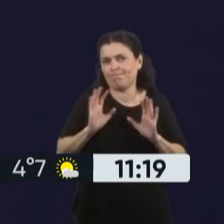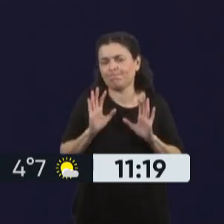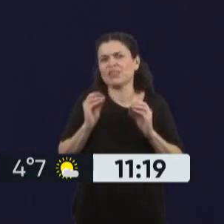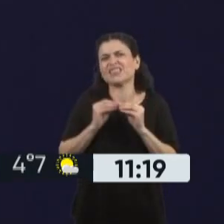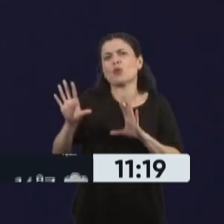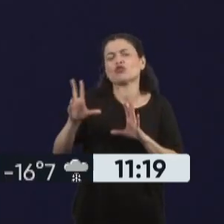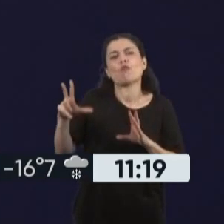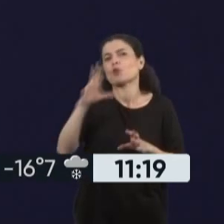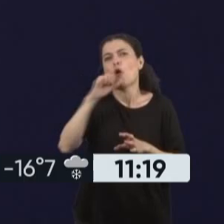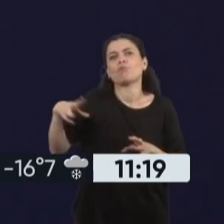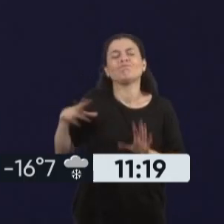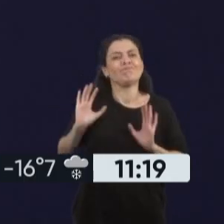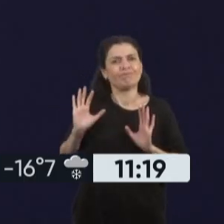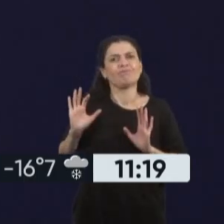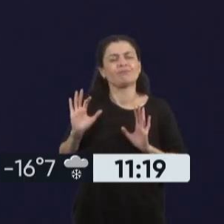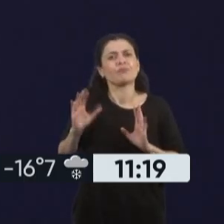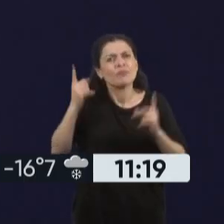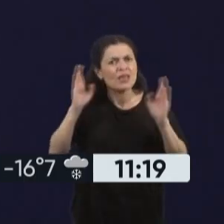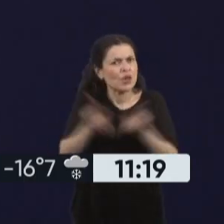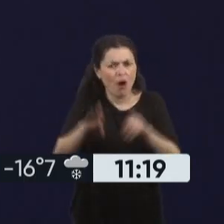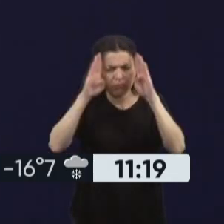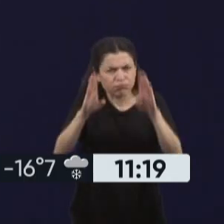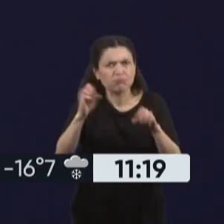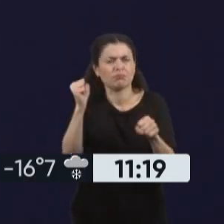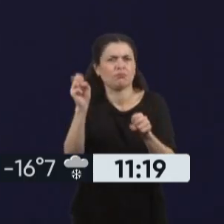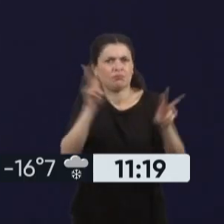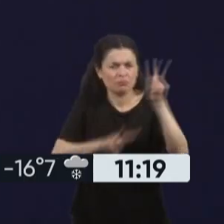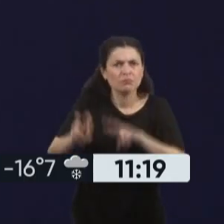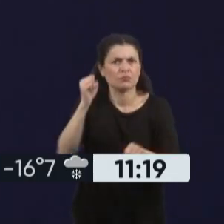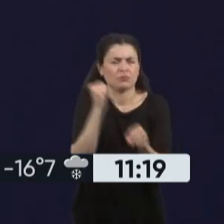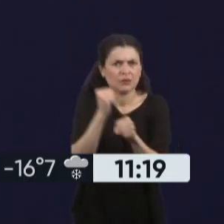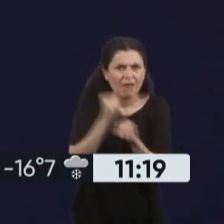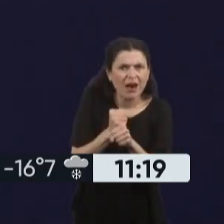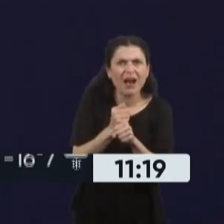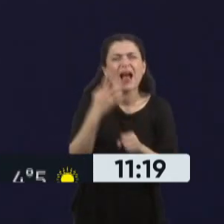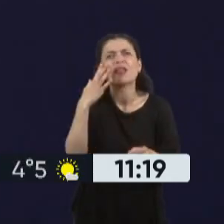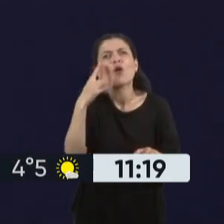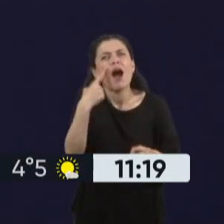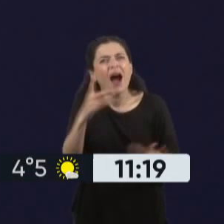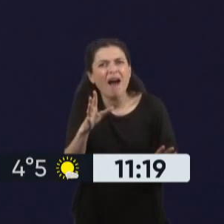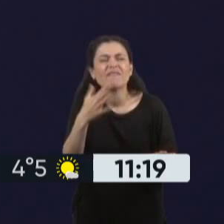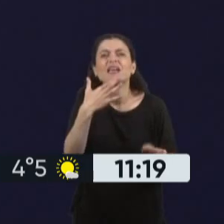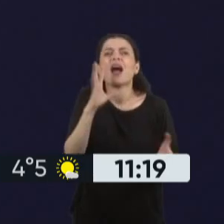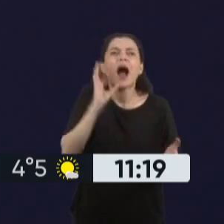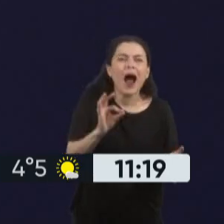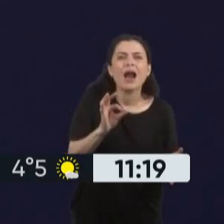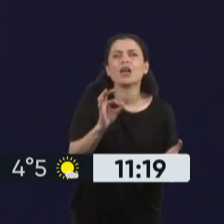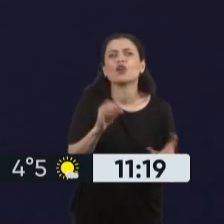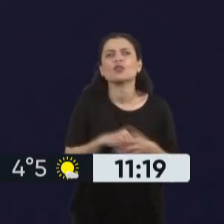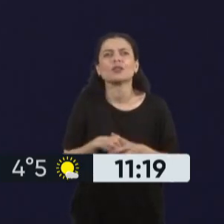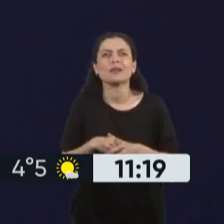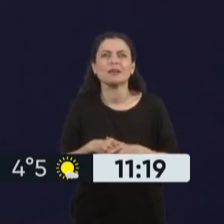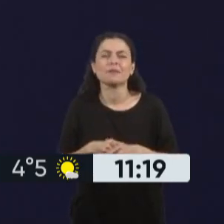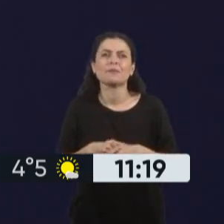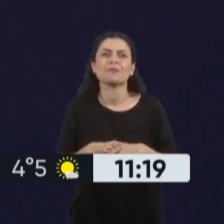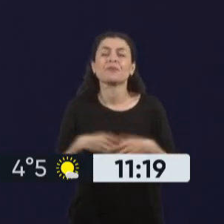estamos ocupándonos del tema, a ver cuál es la veracidad o el riesgo que pueda llegar a tener esa cuestión.